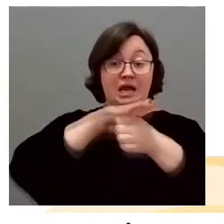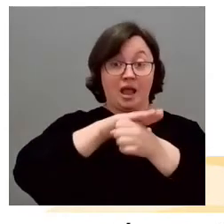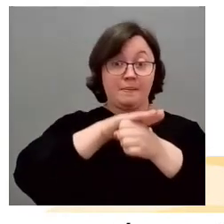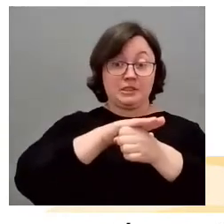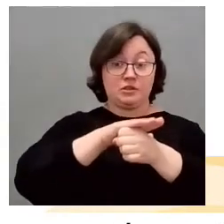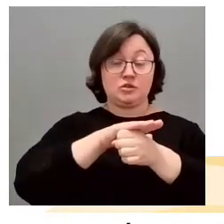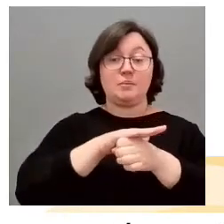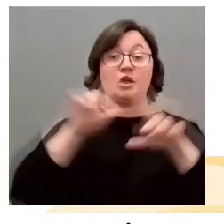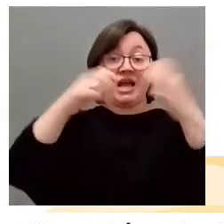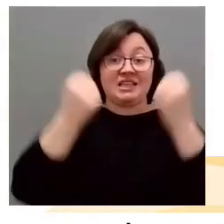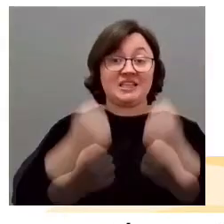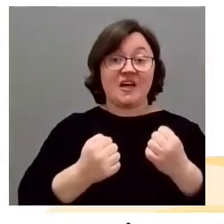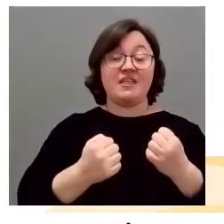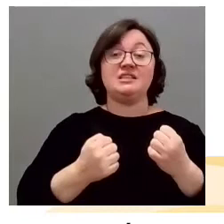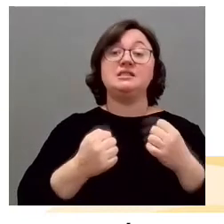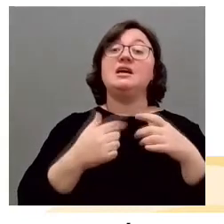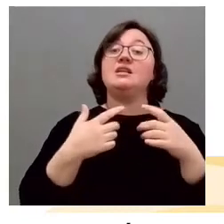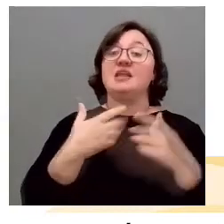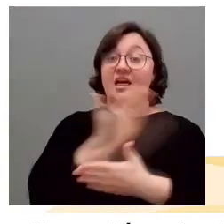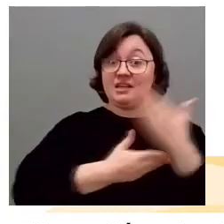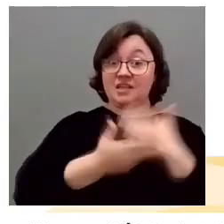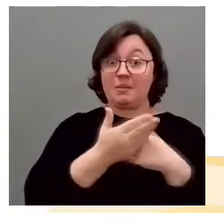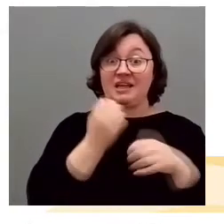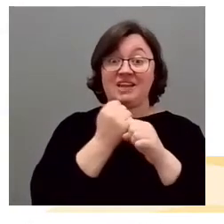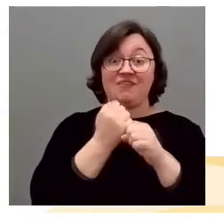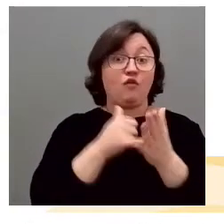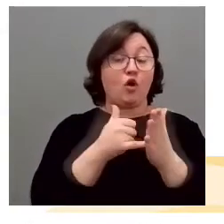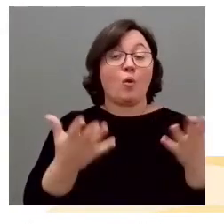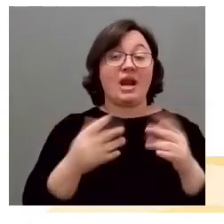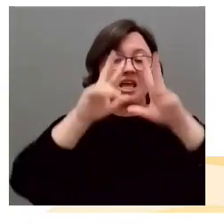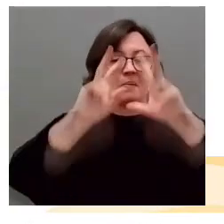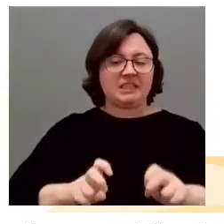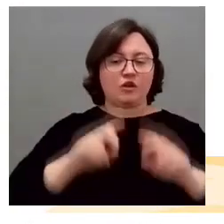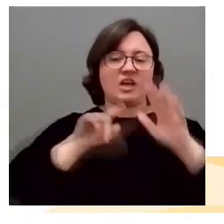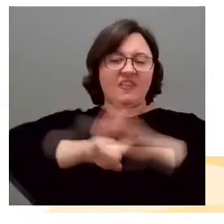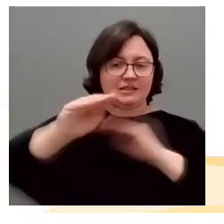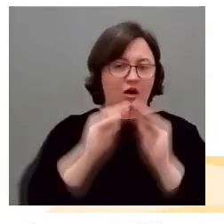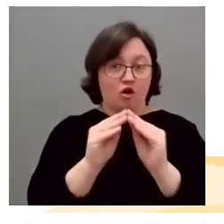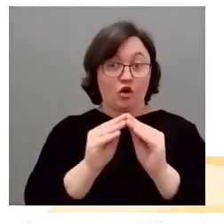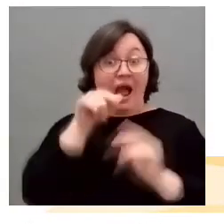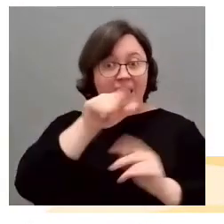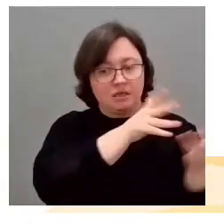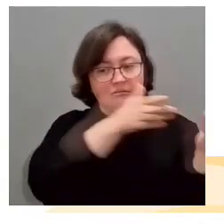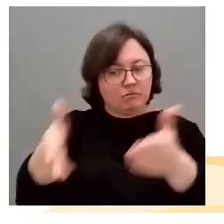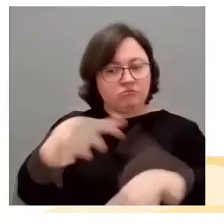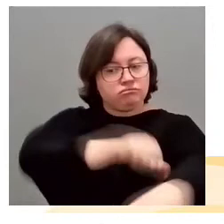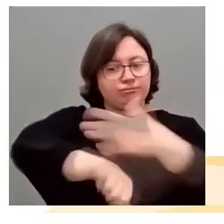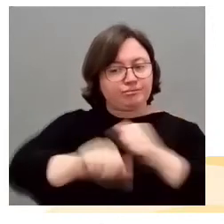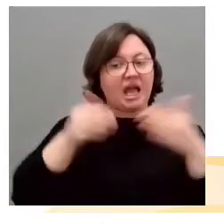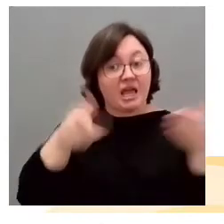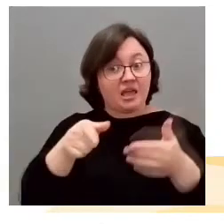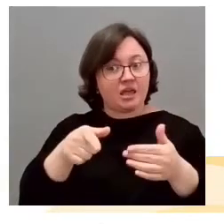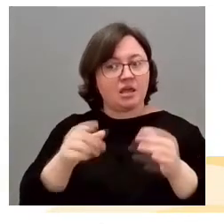el que las entidades sociales de la discapacidad menos se trabaja es en el de la investigación y el desarrollo, con lo cual también puede suponer una